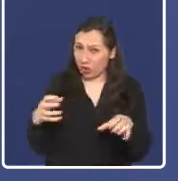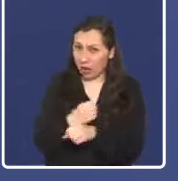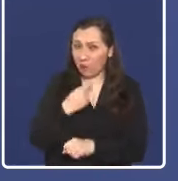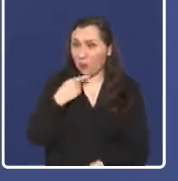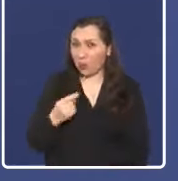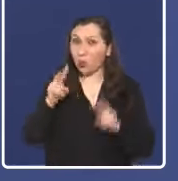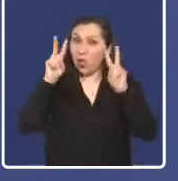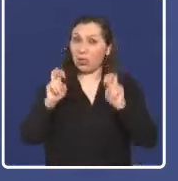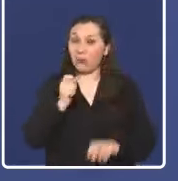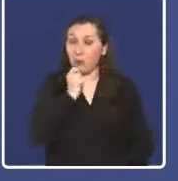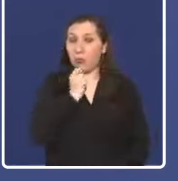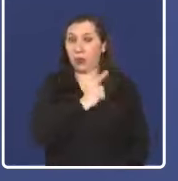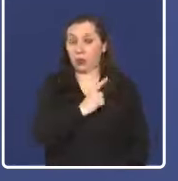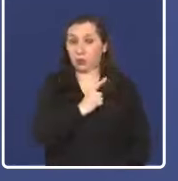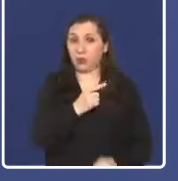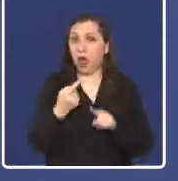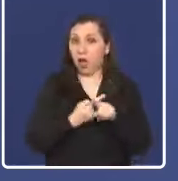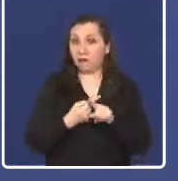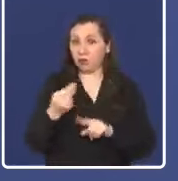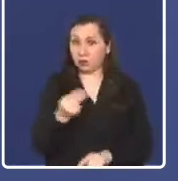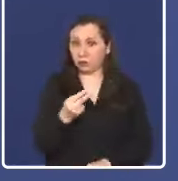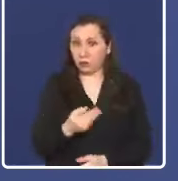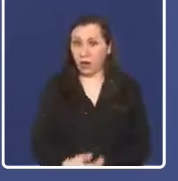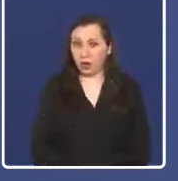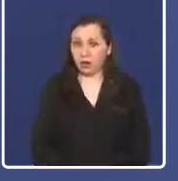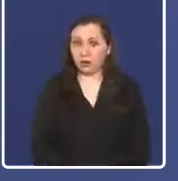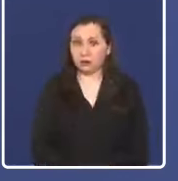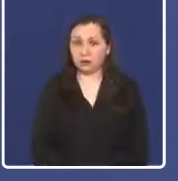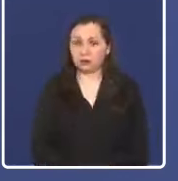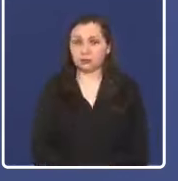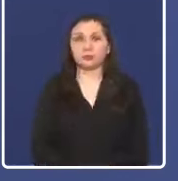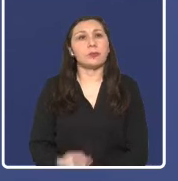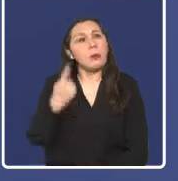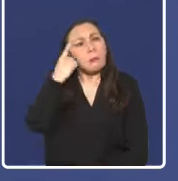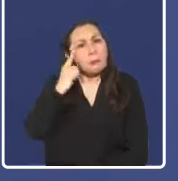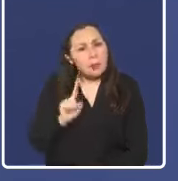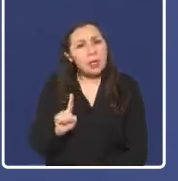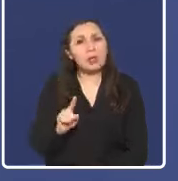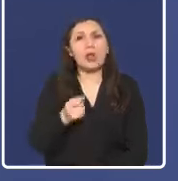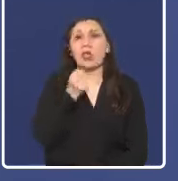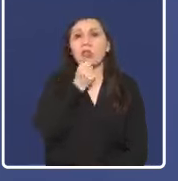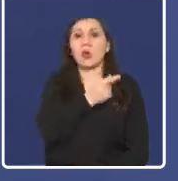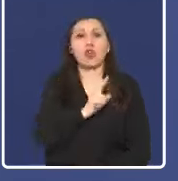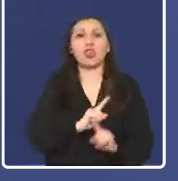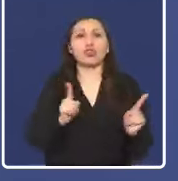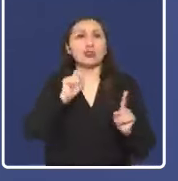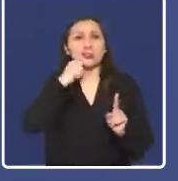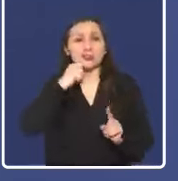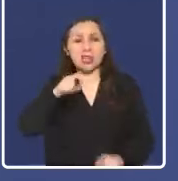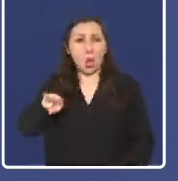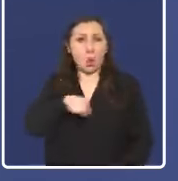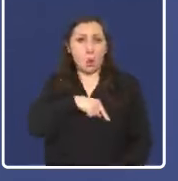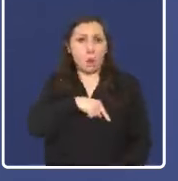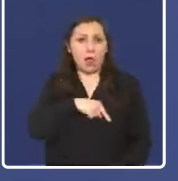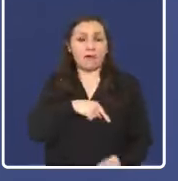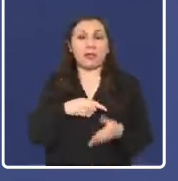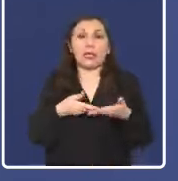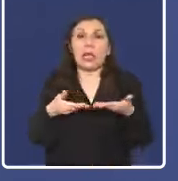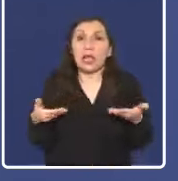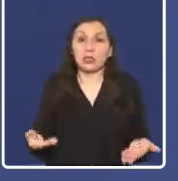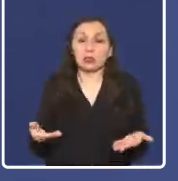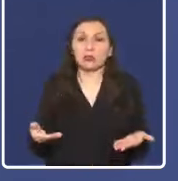cuando estamos hablando de una denuncia de abuso sexual? Pero una denuncia no implica culpabilidad. Pero